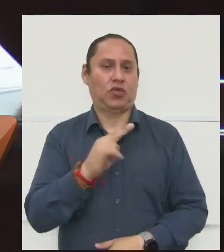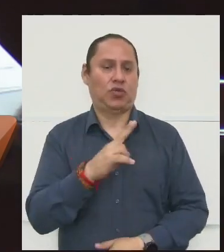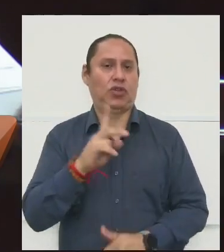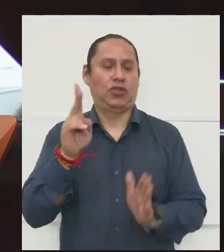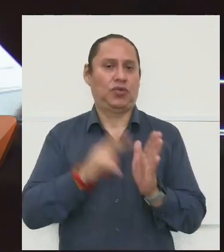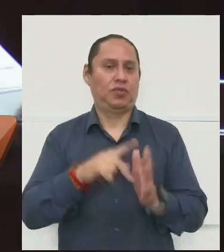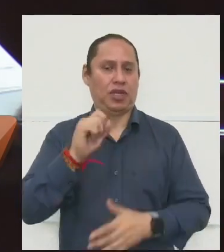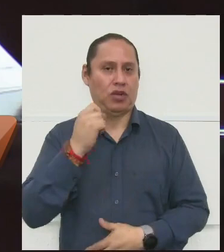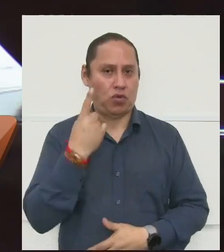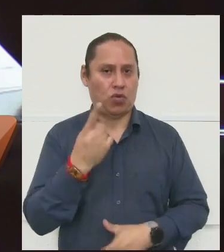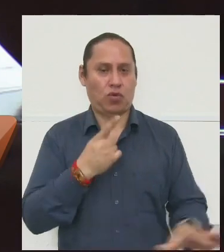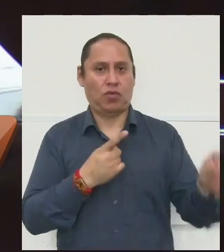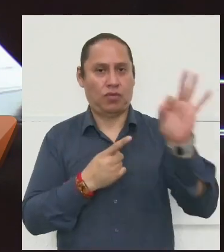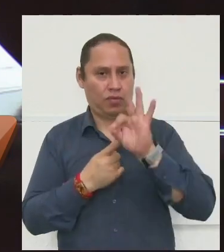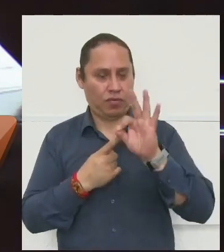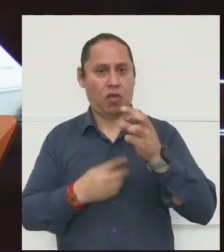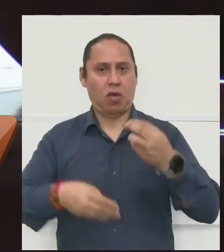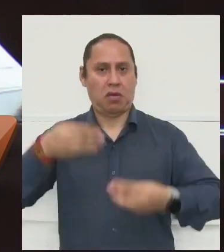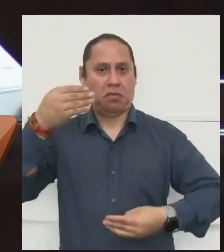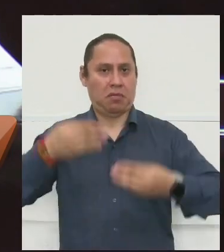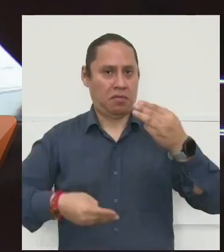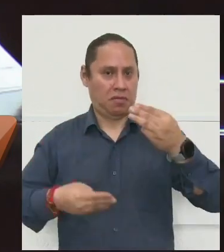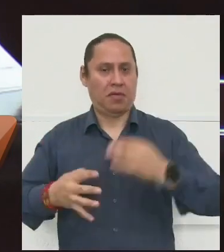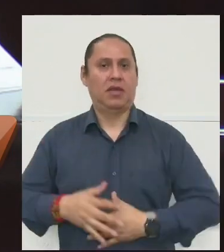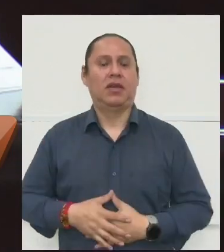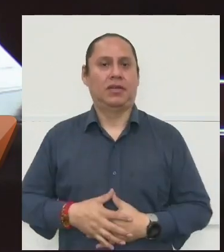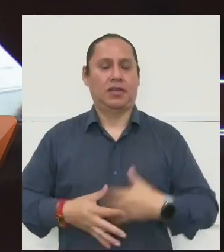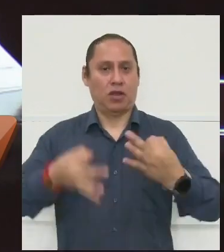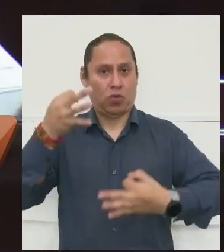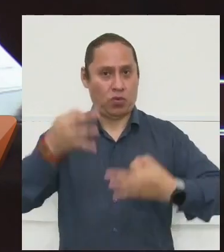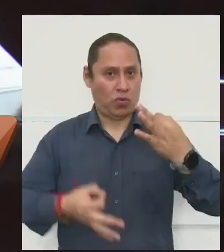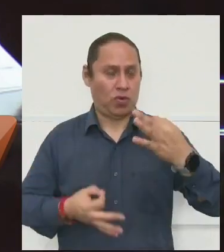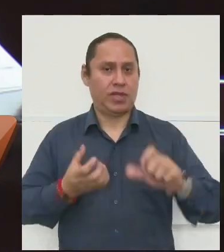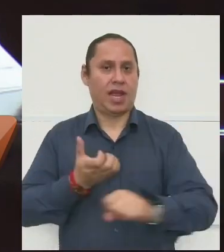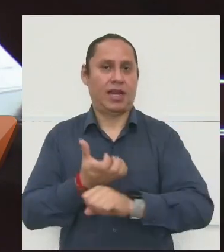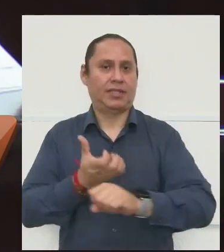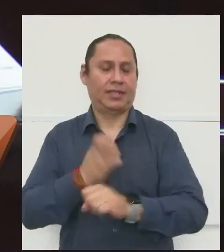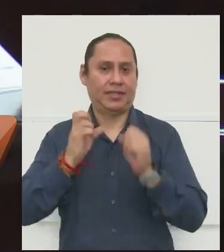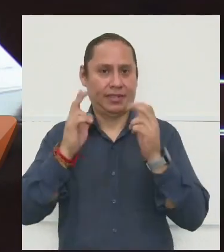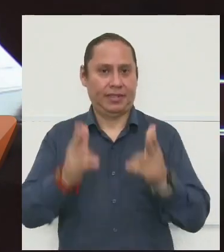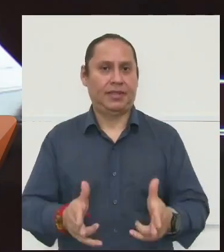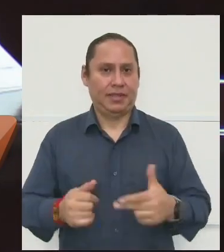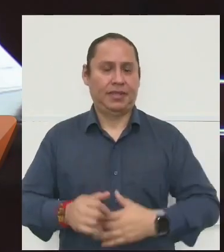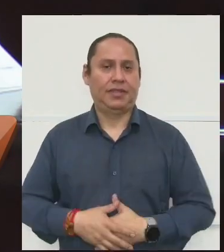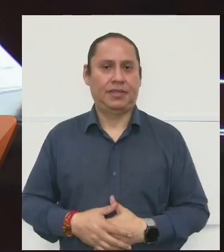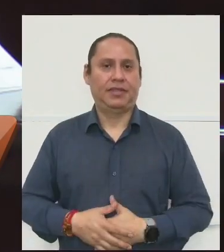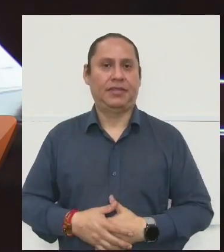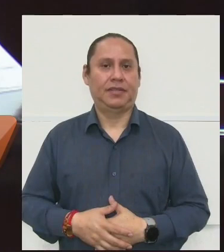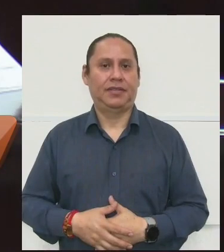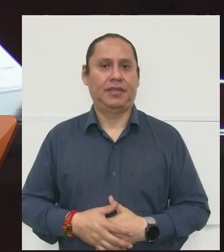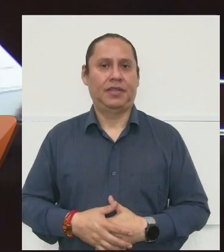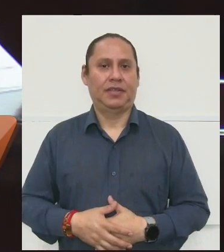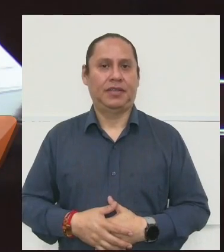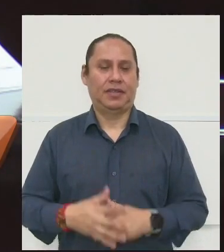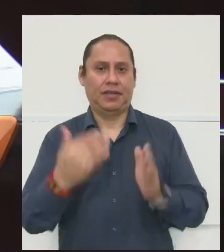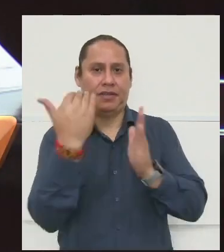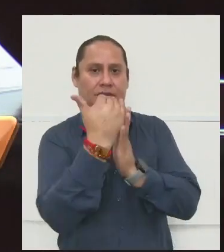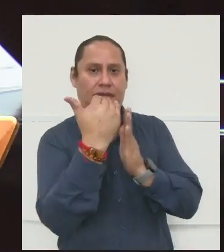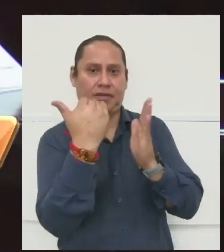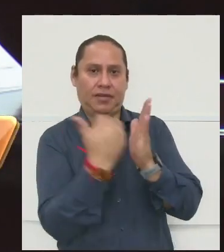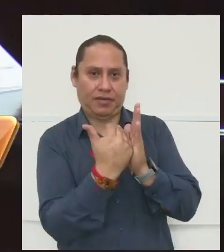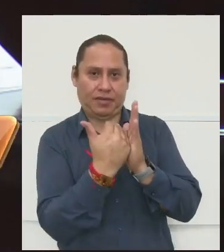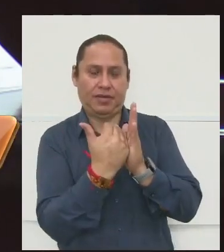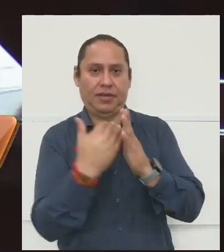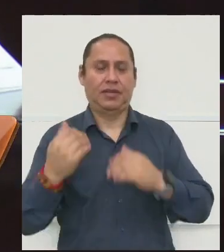2001 fui nombrado magistrado del poder judicial del estado de Chiapas con esta categoría estuve